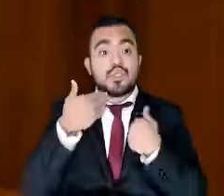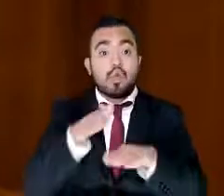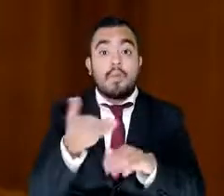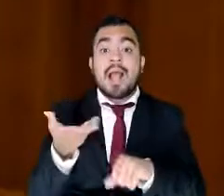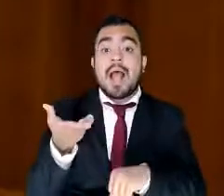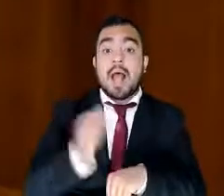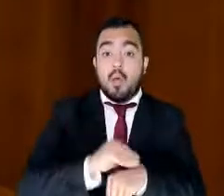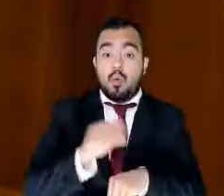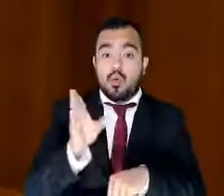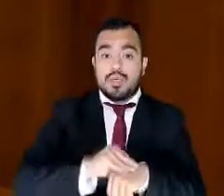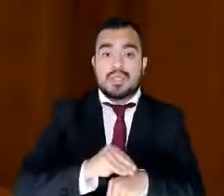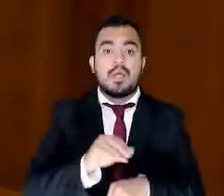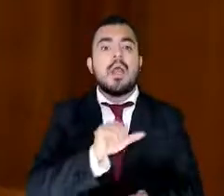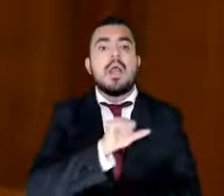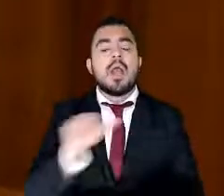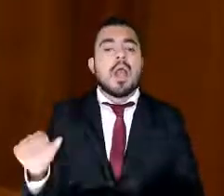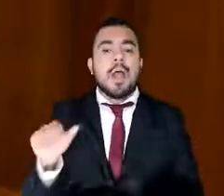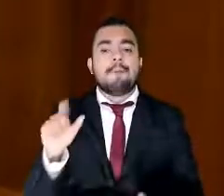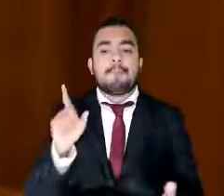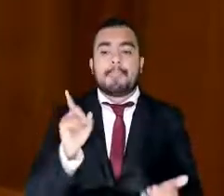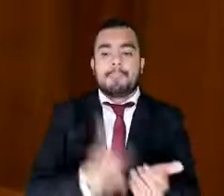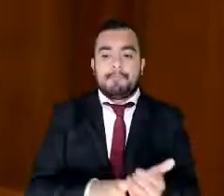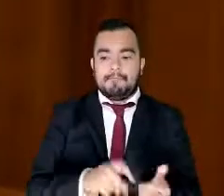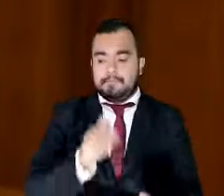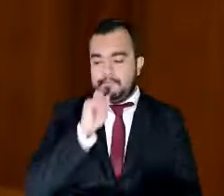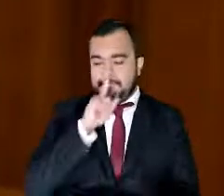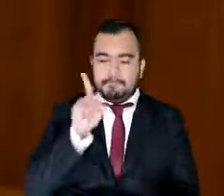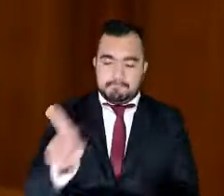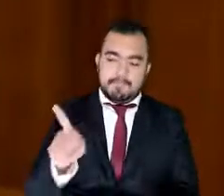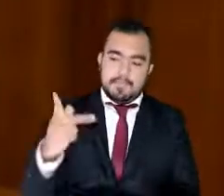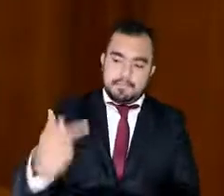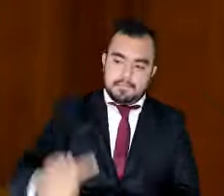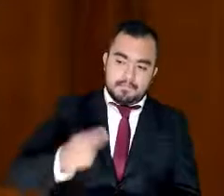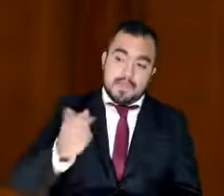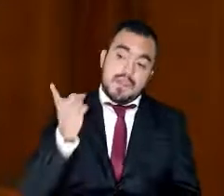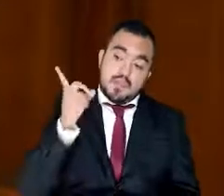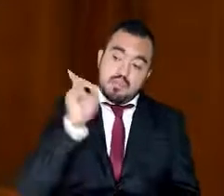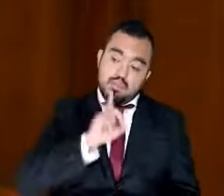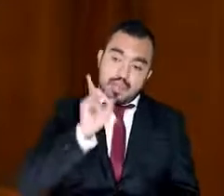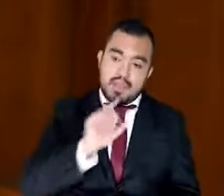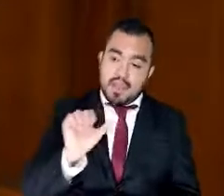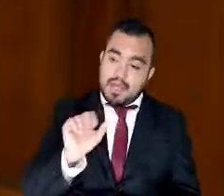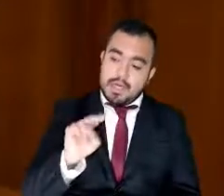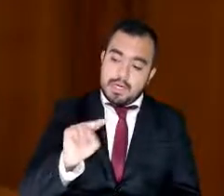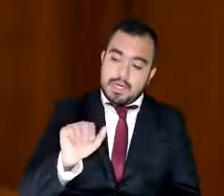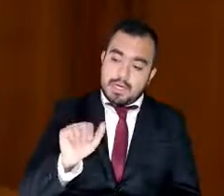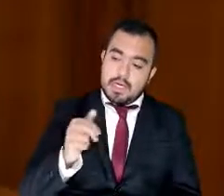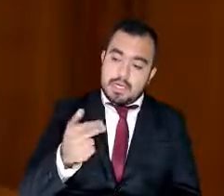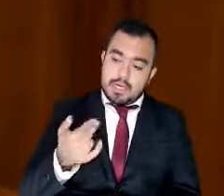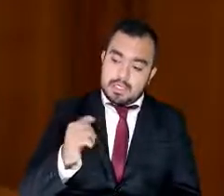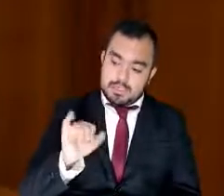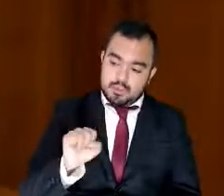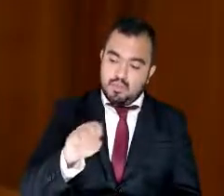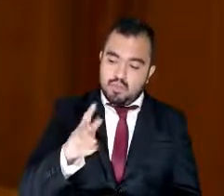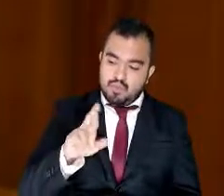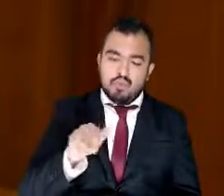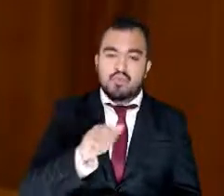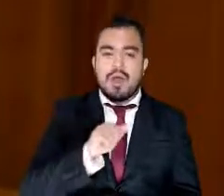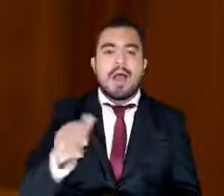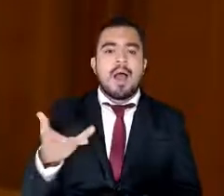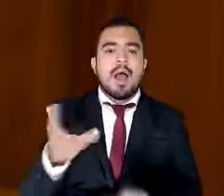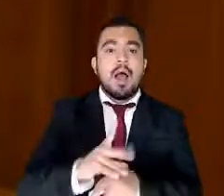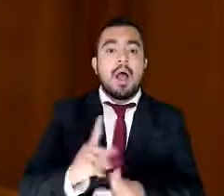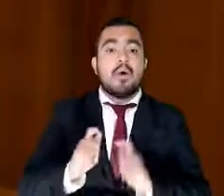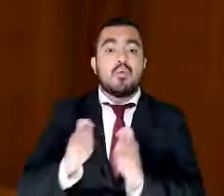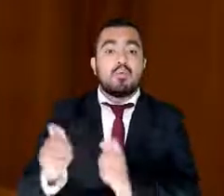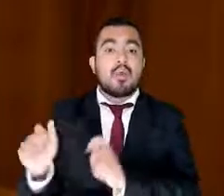que brindamos, y también respondiendo a la pregunta de la diputada Neis Burgos, respecto de las autorizaciones que brindamos